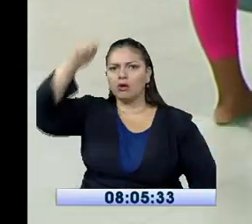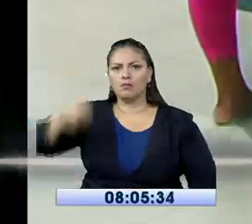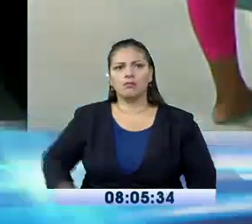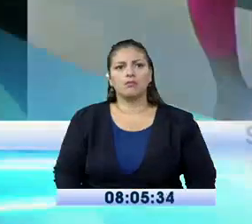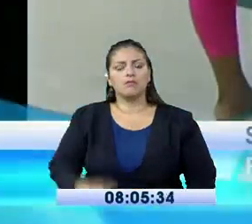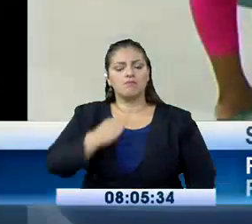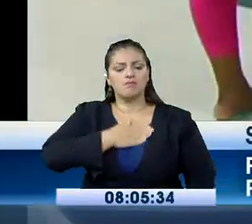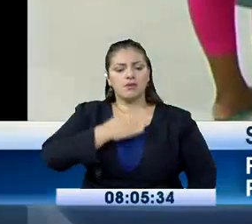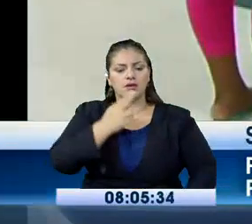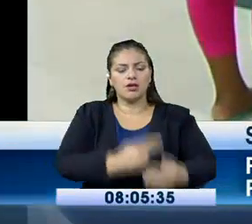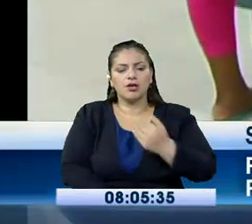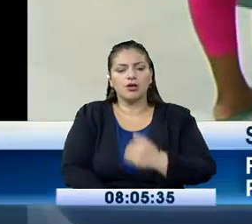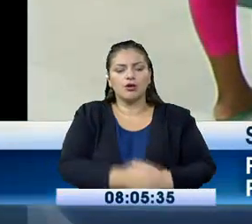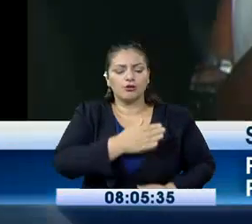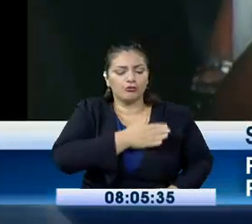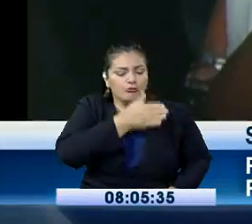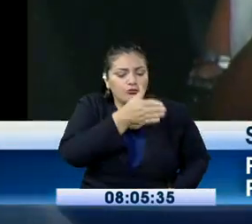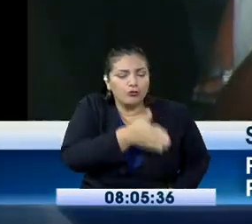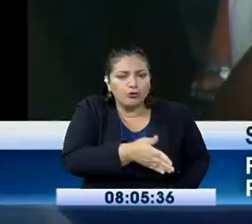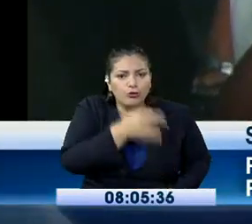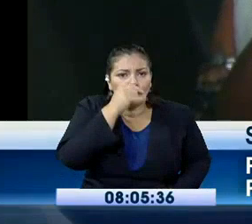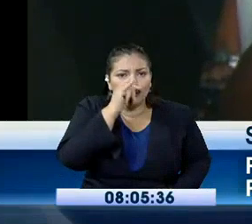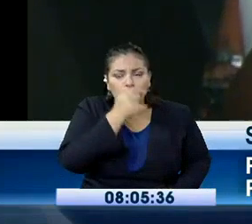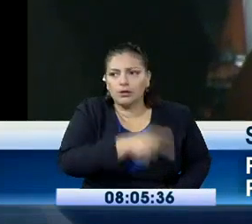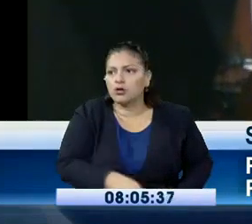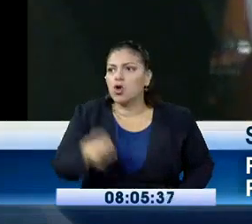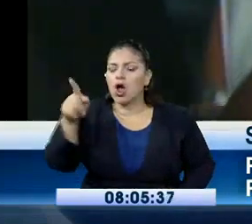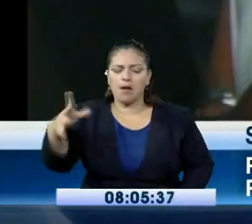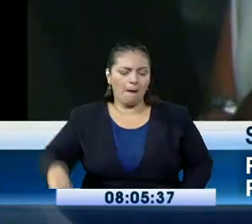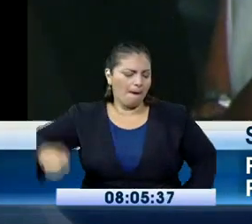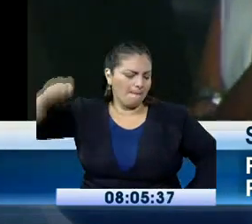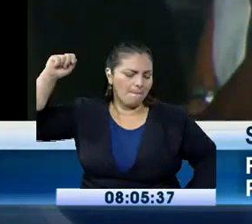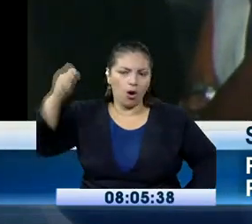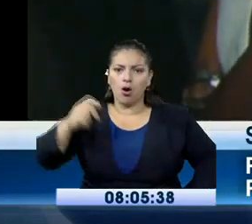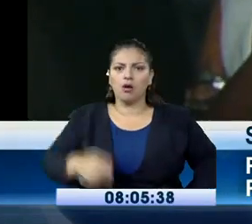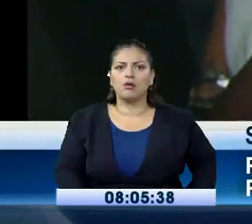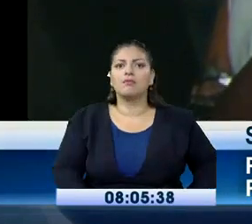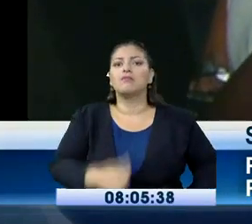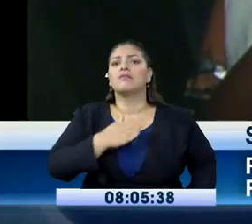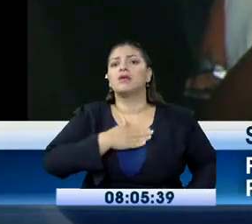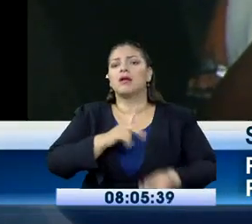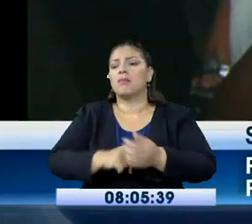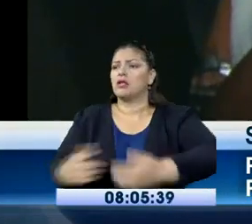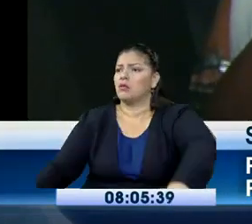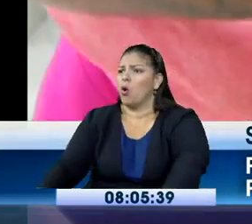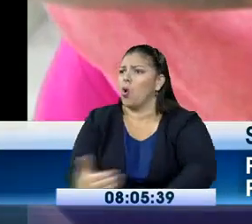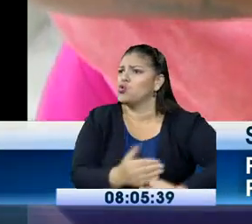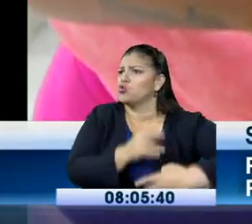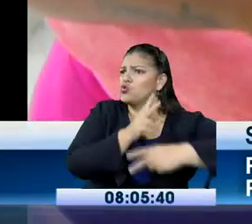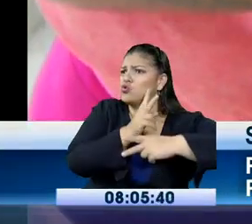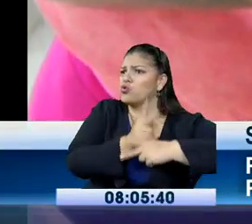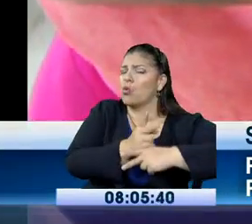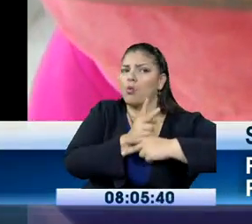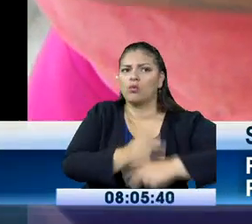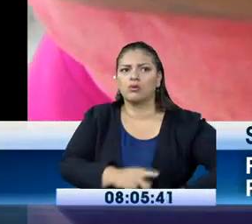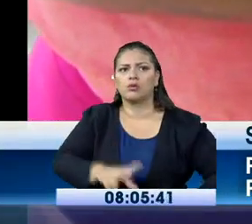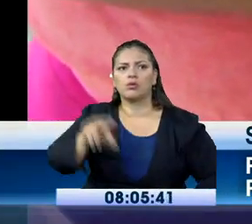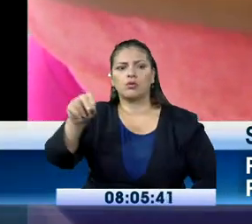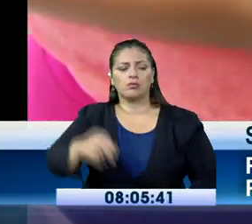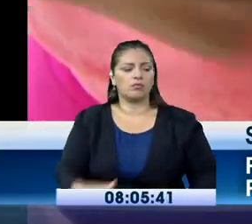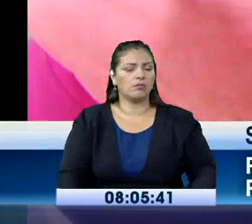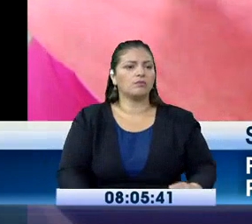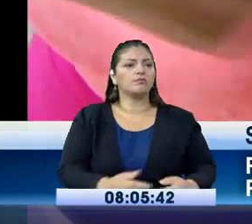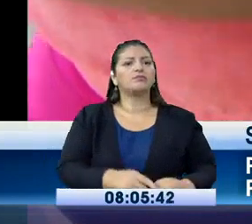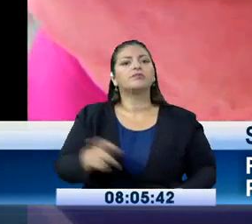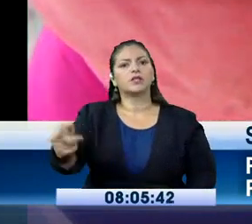coge, dice, el bebé, no, lo abraza, y como yo estoy embarazada, él no me dejó acercar, pues corre a coger a mi hijo, y él cogió de una, sacó el